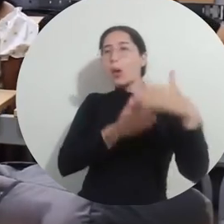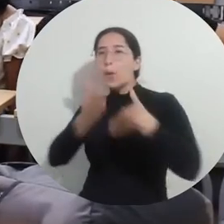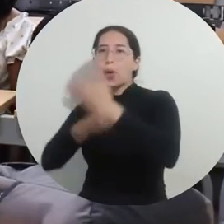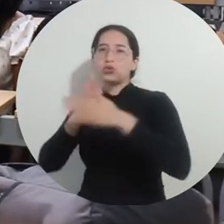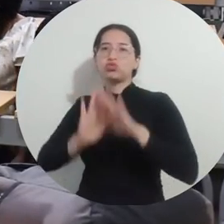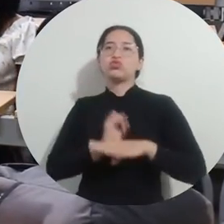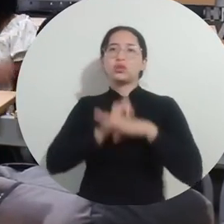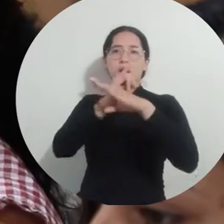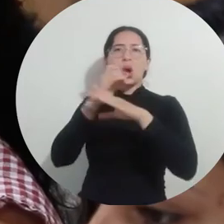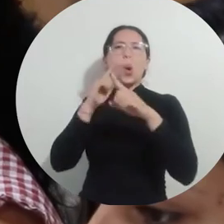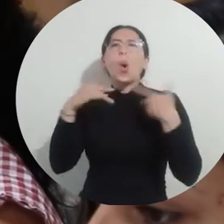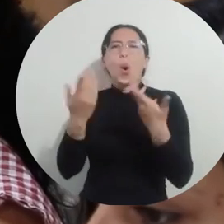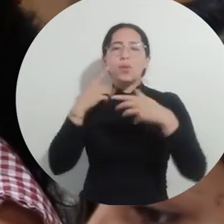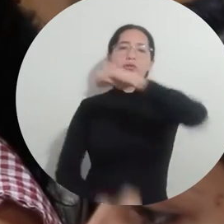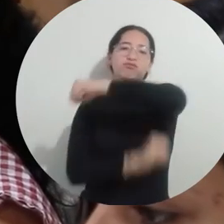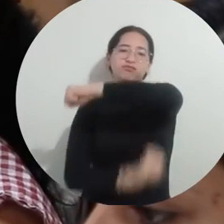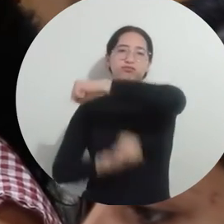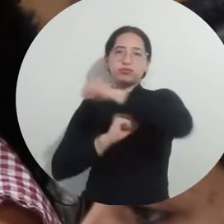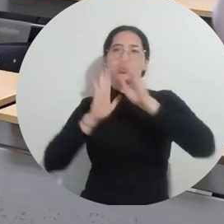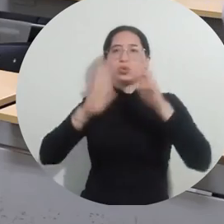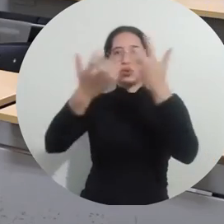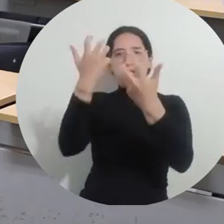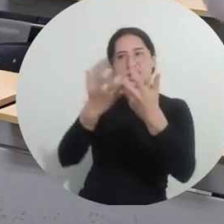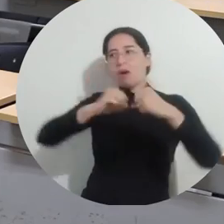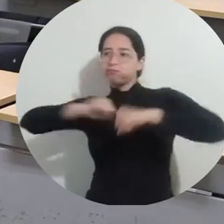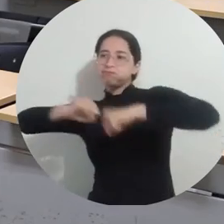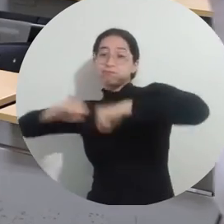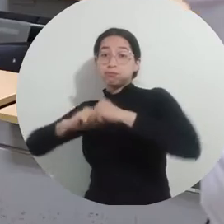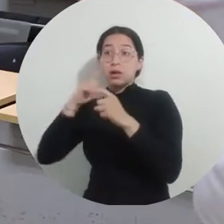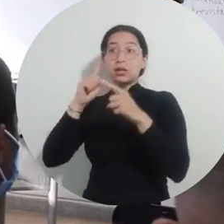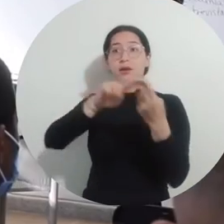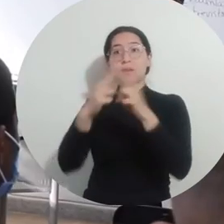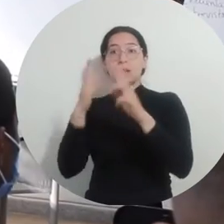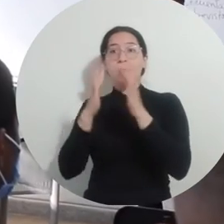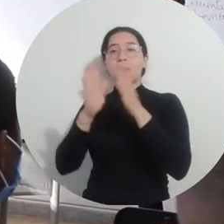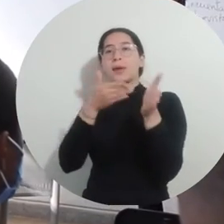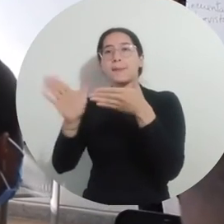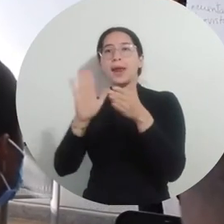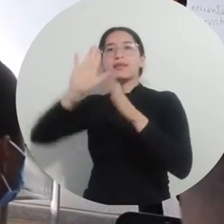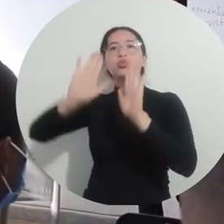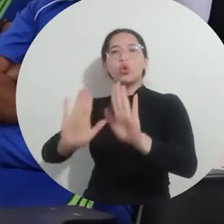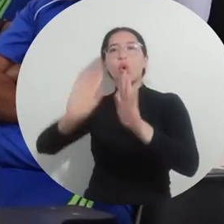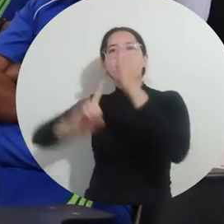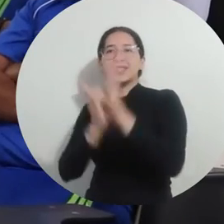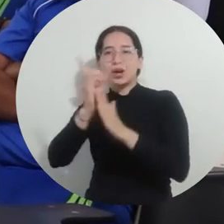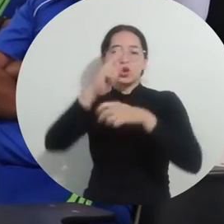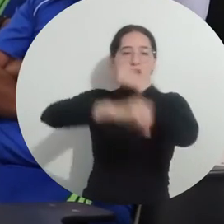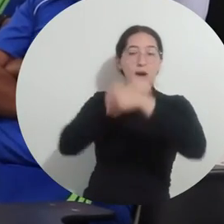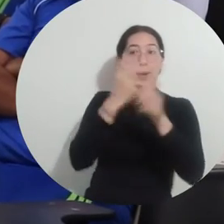institucionales se traduce en el fortalecimiento del sistema de gestión en concordancia con lo estipulado en el Plan de Desarrollo 2020